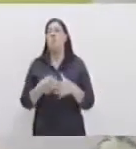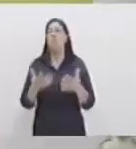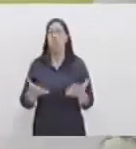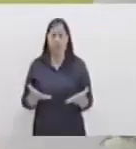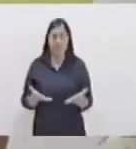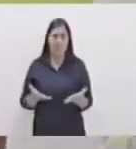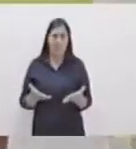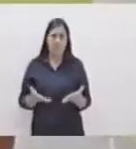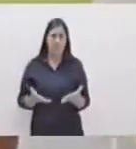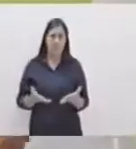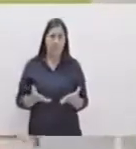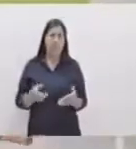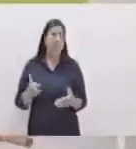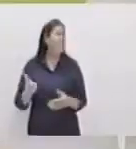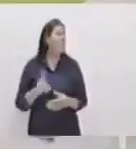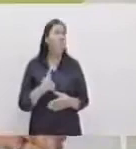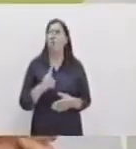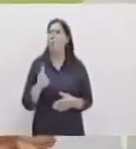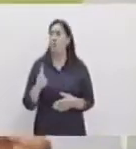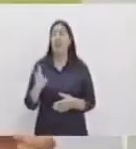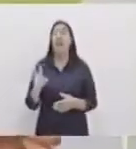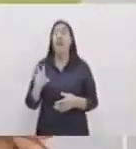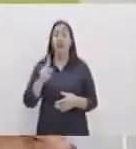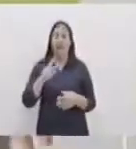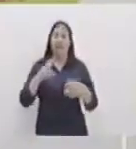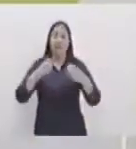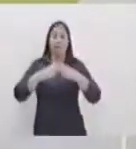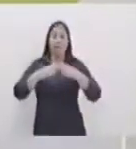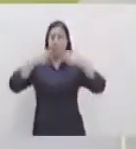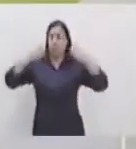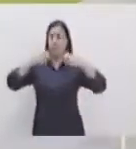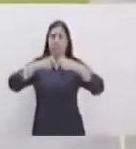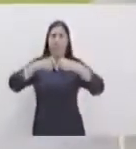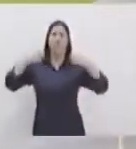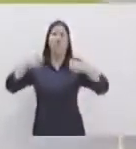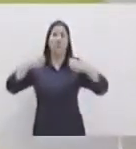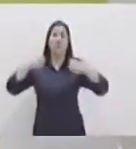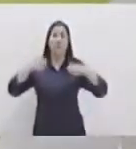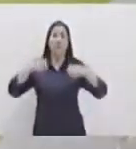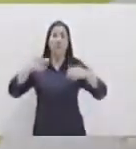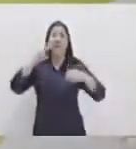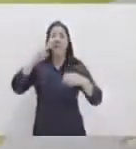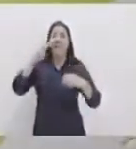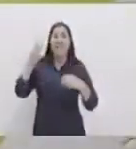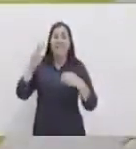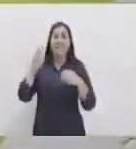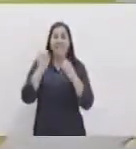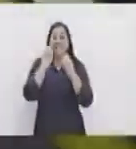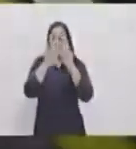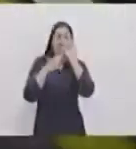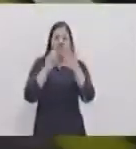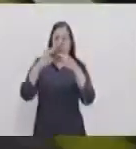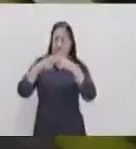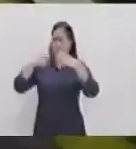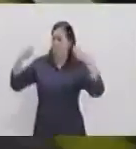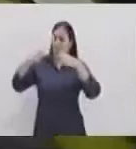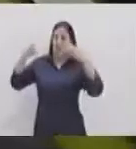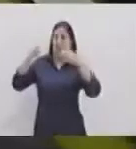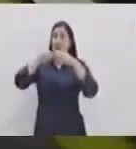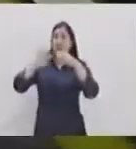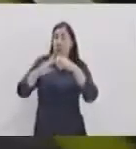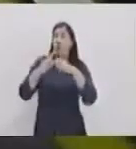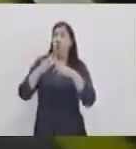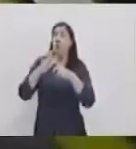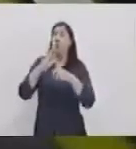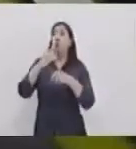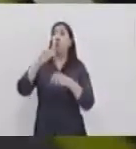Cuando en el sistema eléctrico se genera una especie de cortocircuito, ese como un